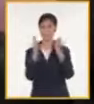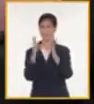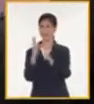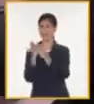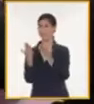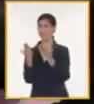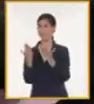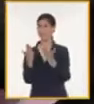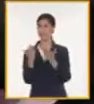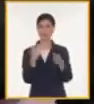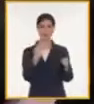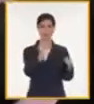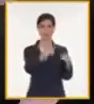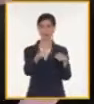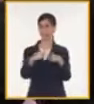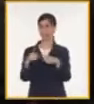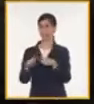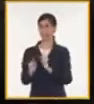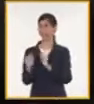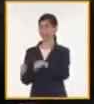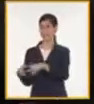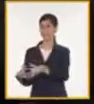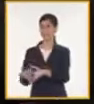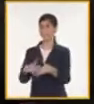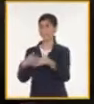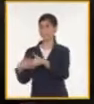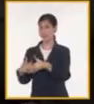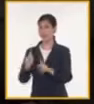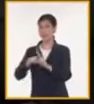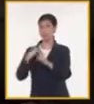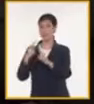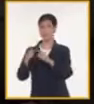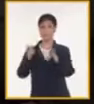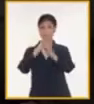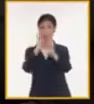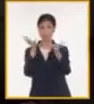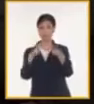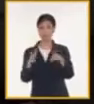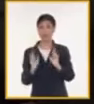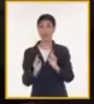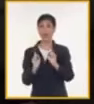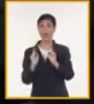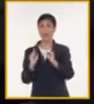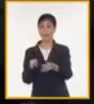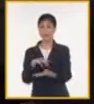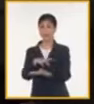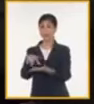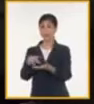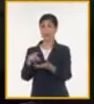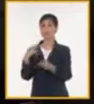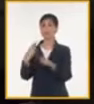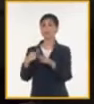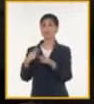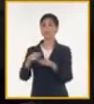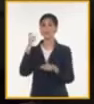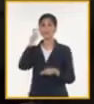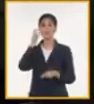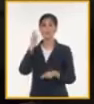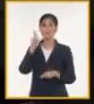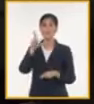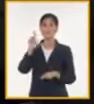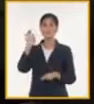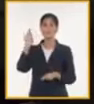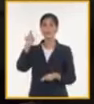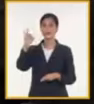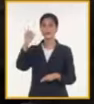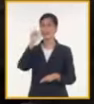medios de comunicación de de de la Florida y de Estados Unidos por lo tanto era hechos de dominio público y todo lo que se